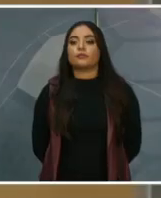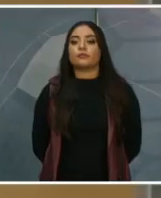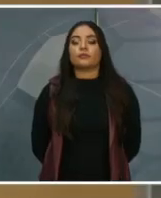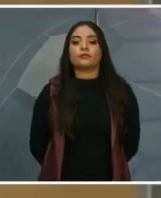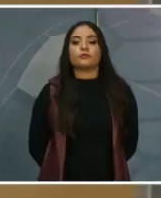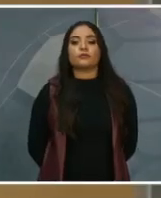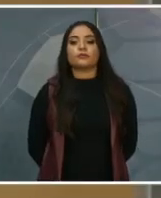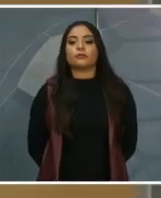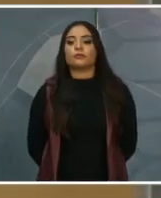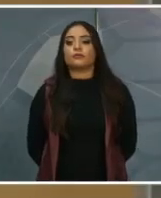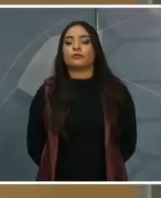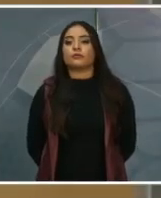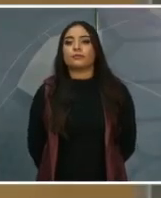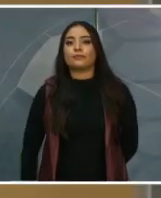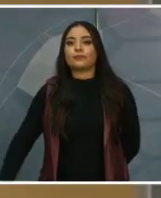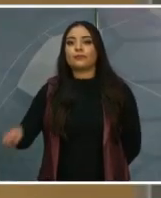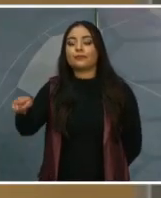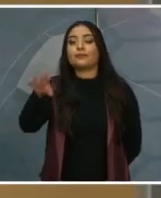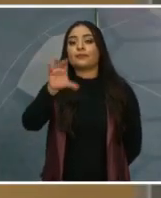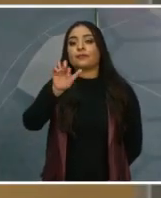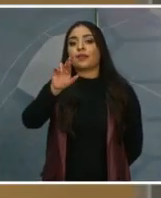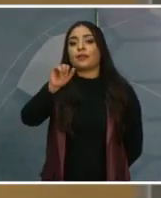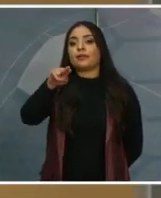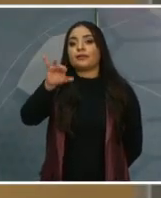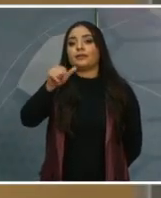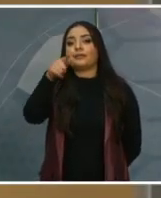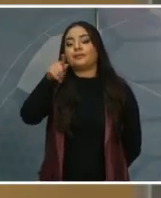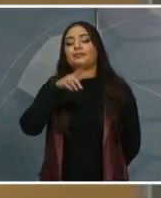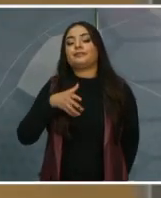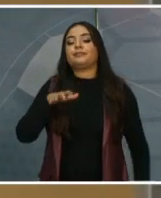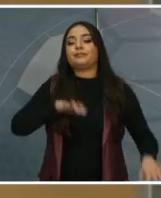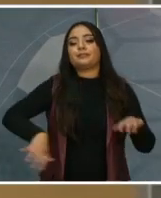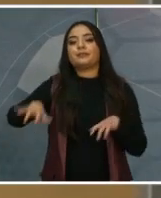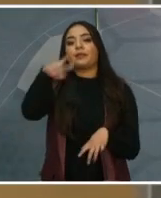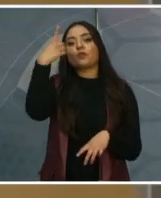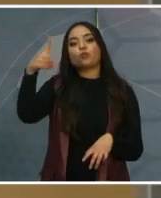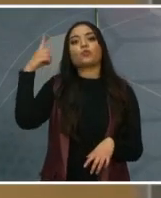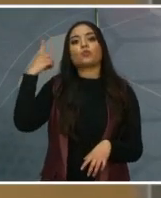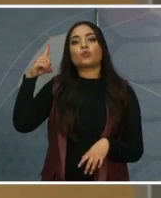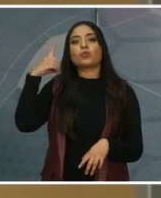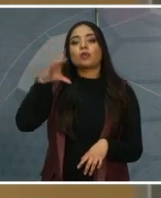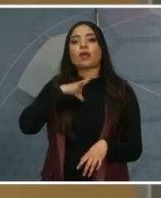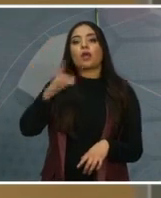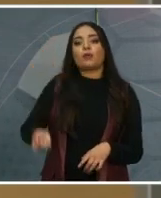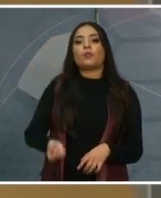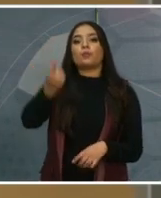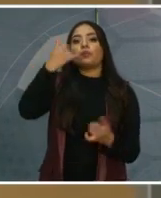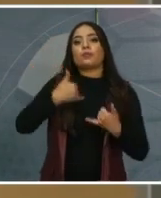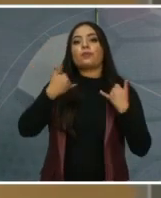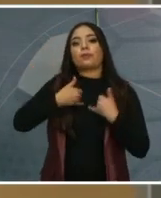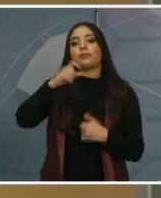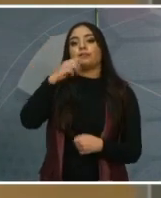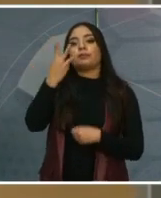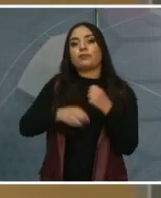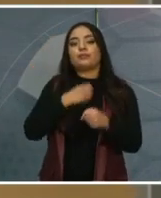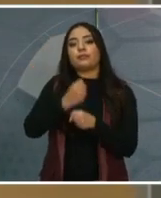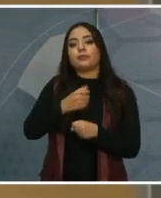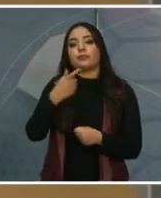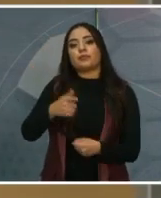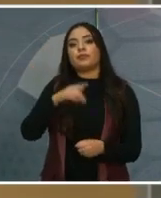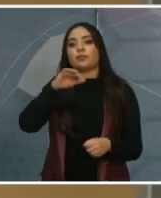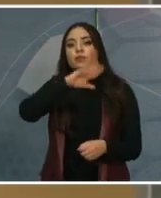de Mapimí, en la colonia Hipódromo de Durango, ubicaron a un joven de 23 años sin vida al interior de un centro